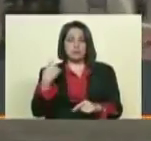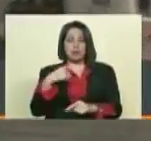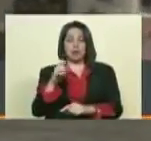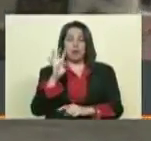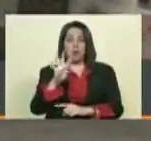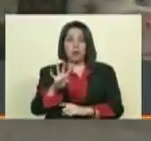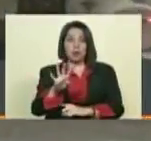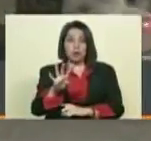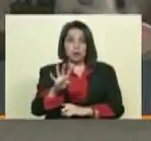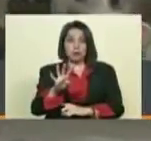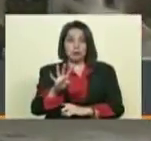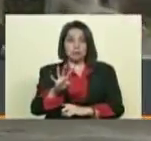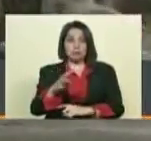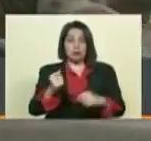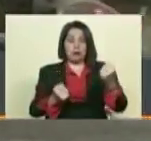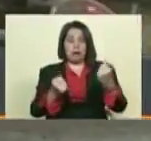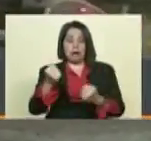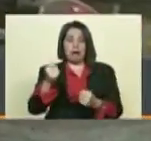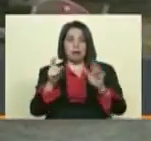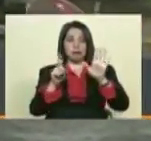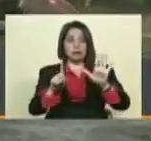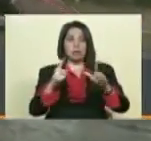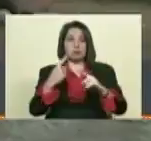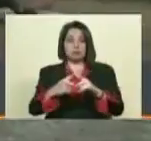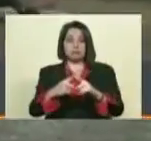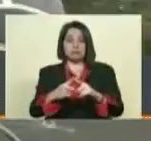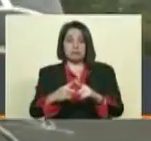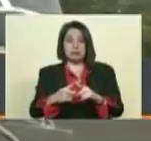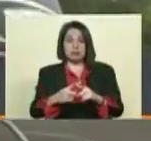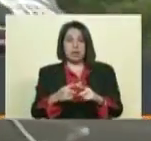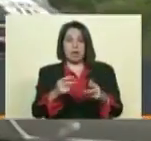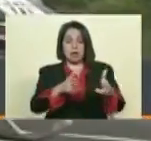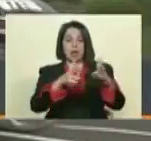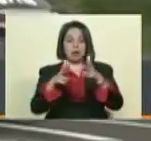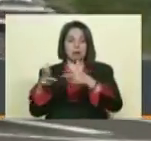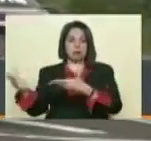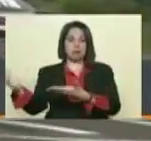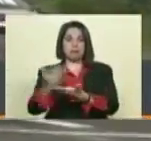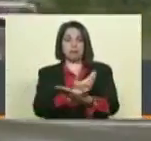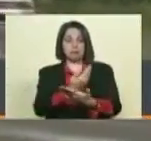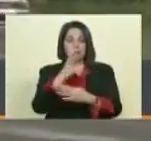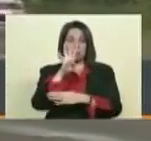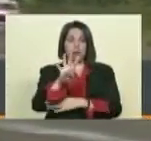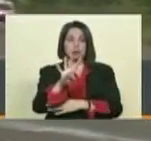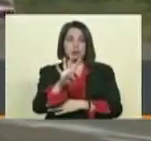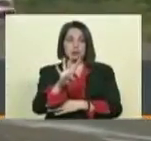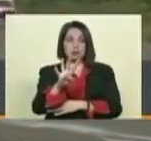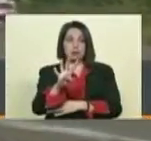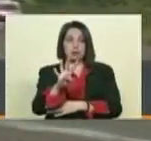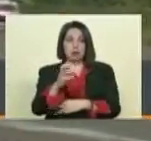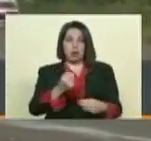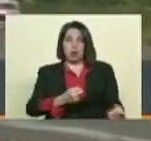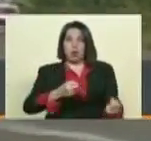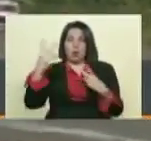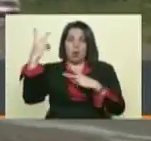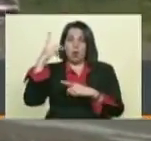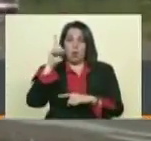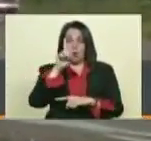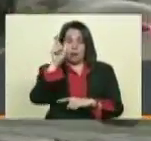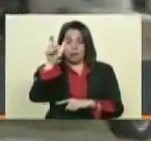vehículos detenidos tenemos 6, armamentos recuperados 4, tenemos deportado una